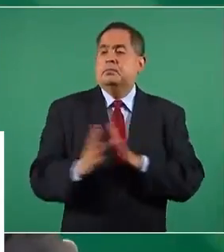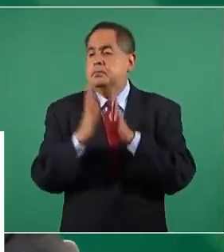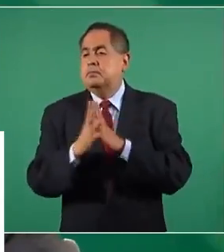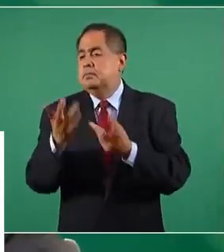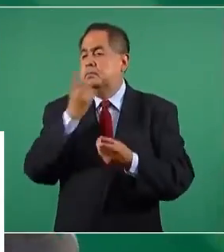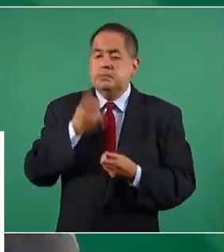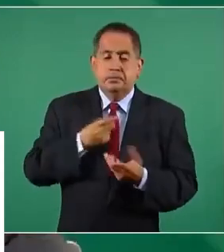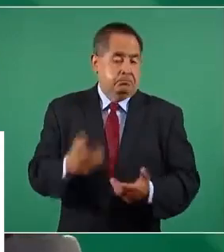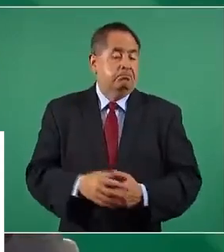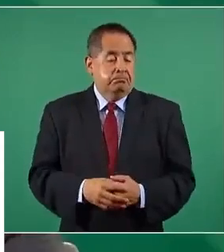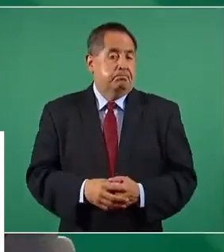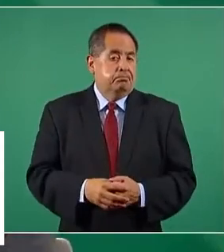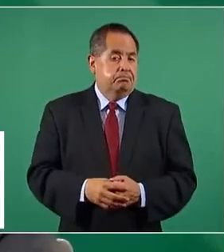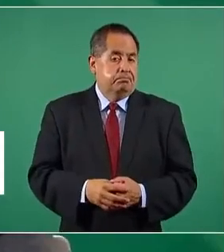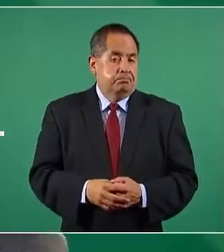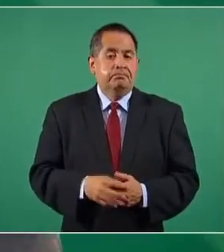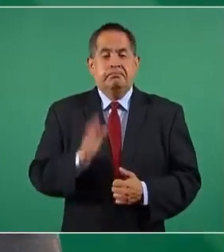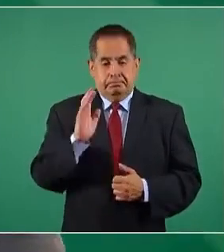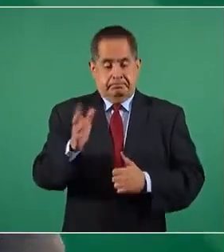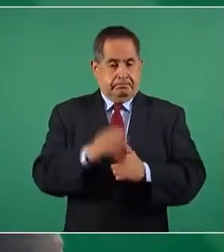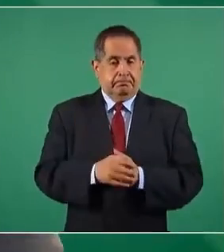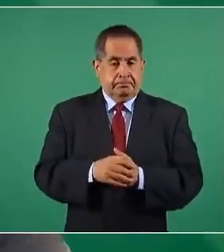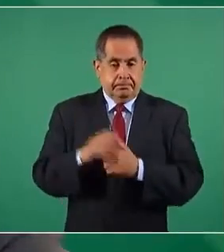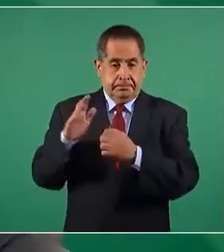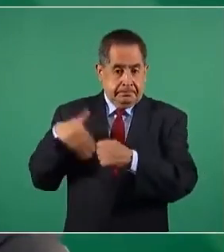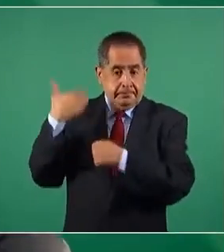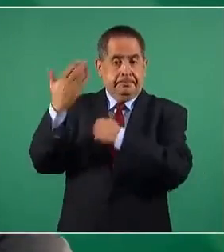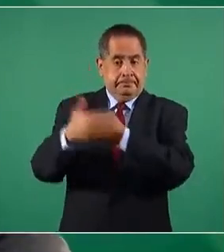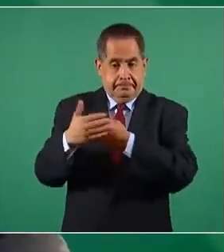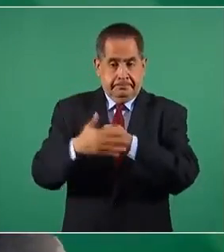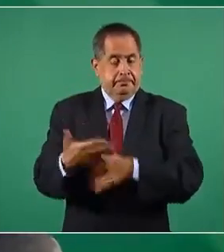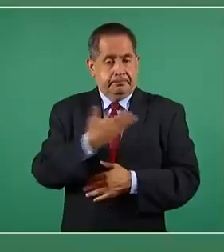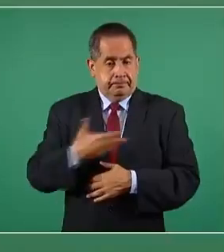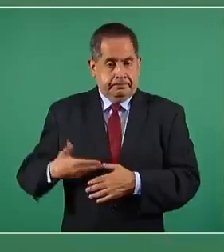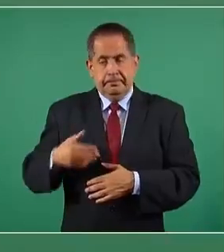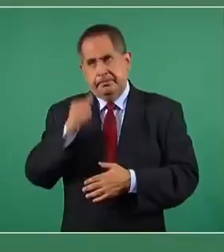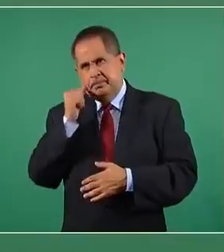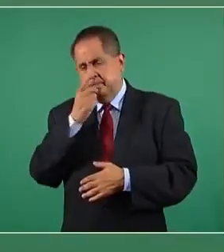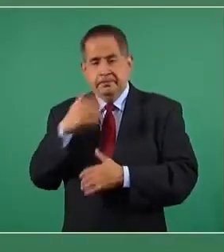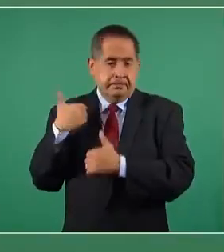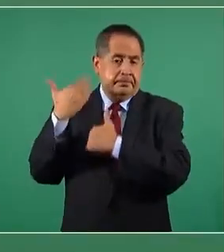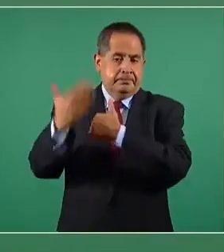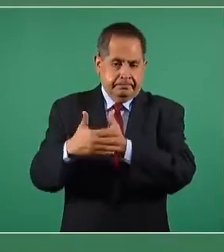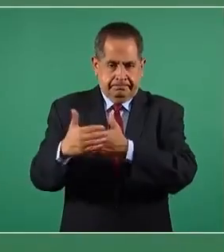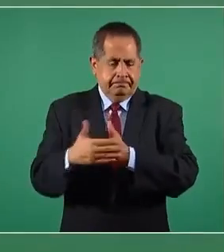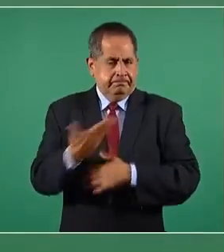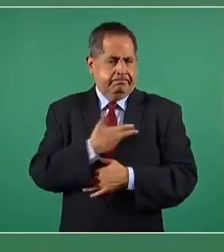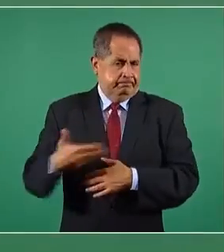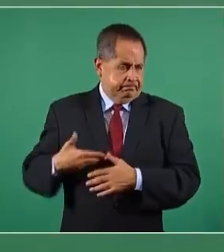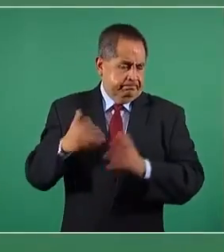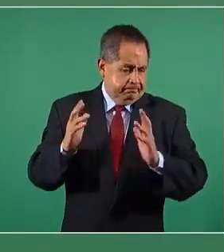Entonces, ya este presidente viene ahora, lo dije ayer, lo repito